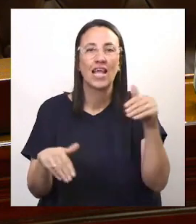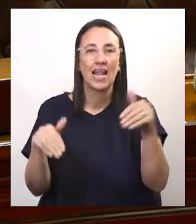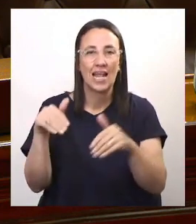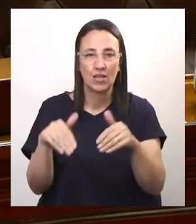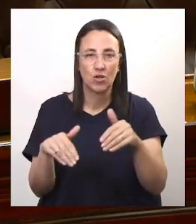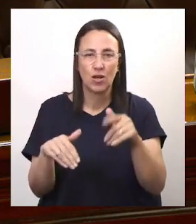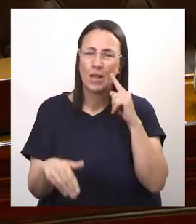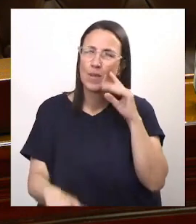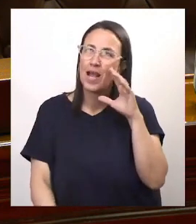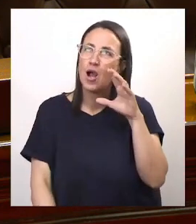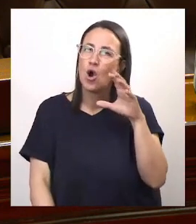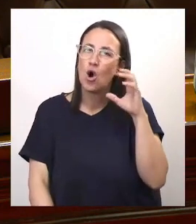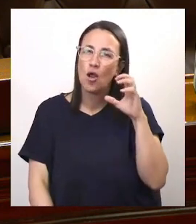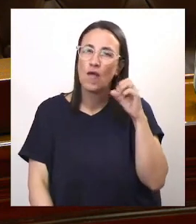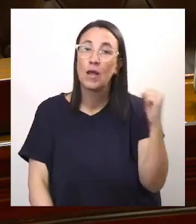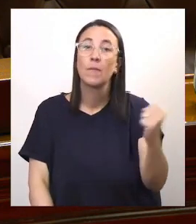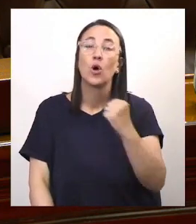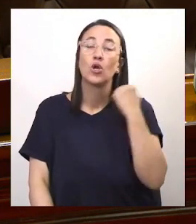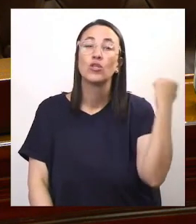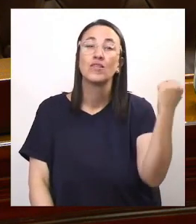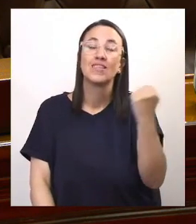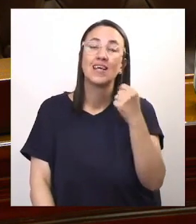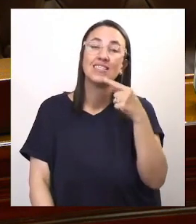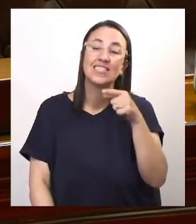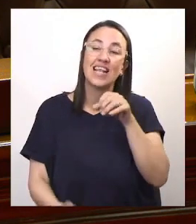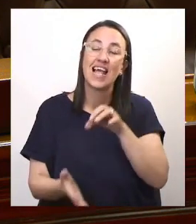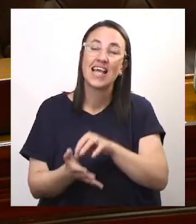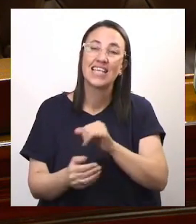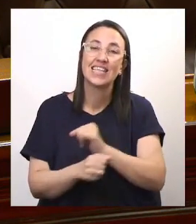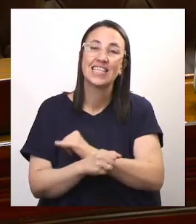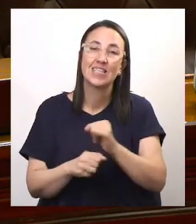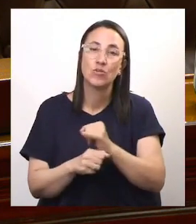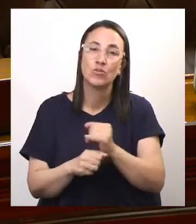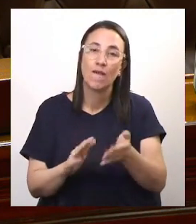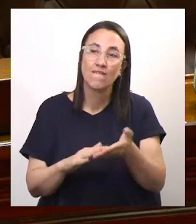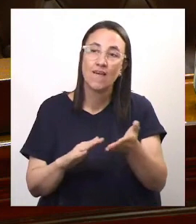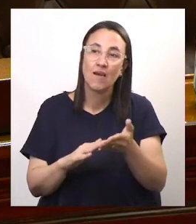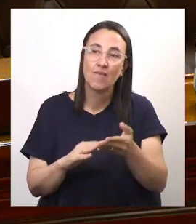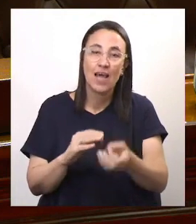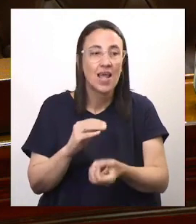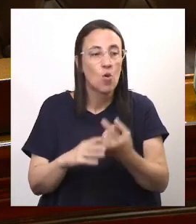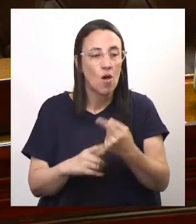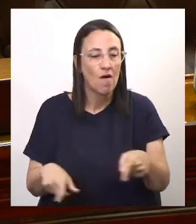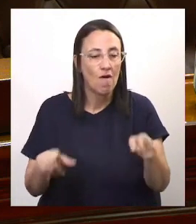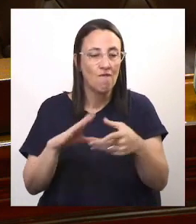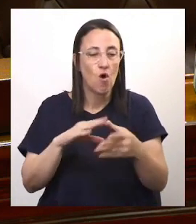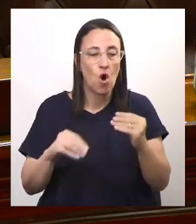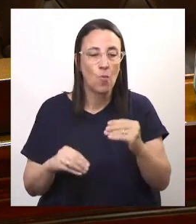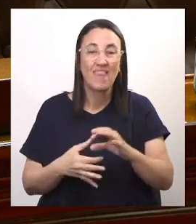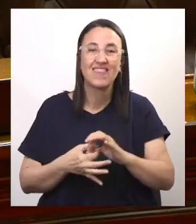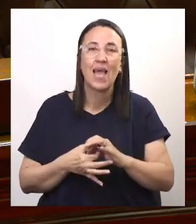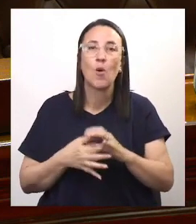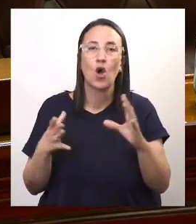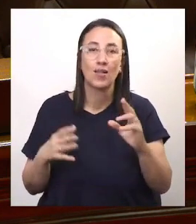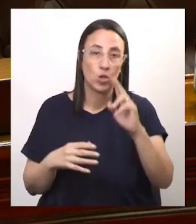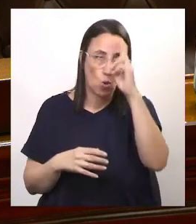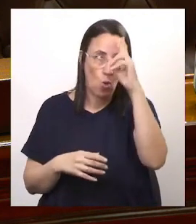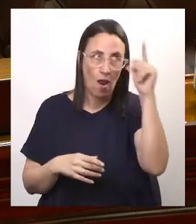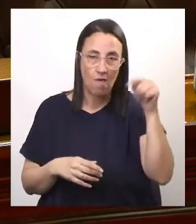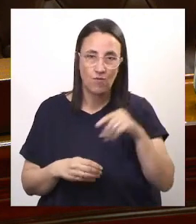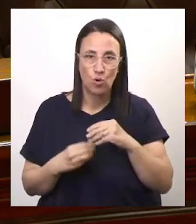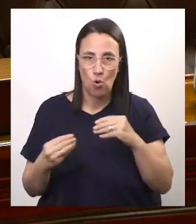y recordar la importancia que esta institución tiene en el devenir democrático del Uruguay es